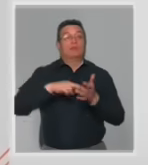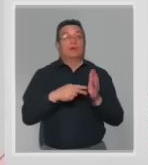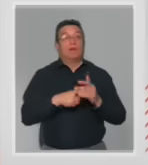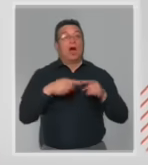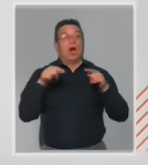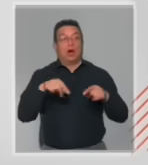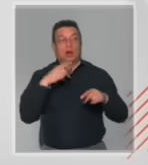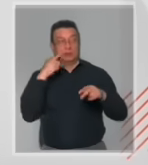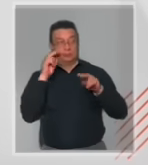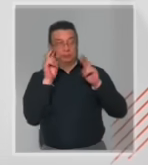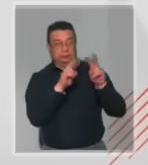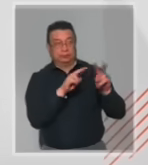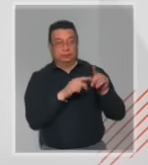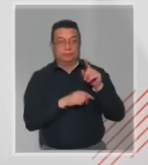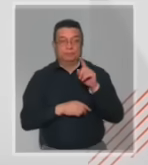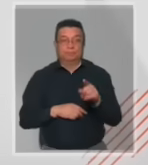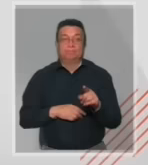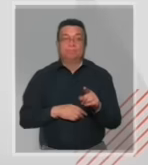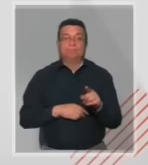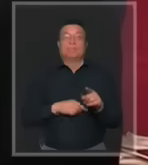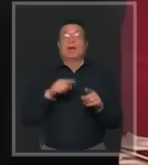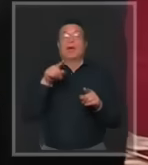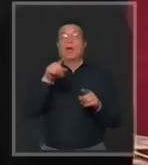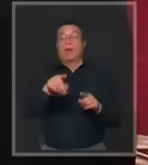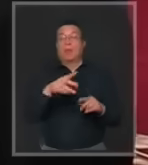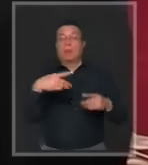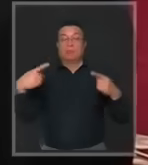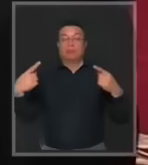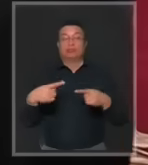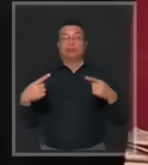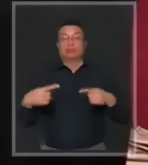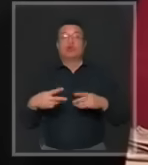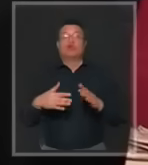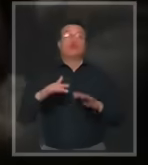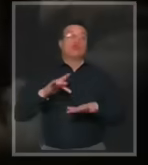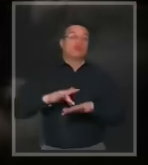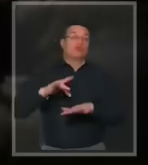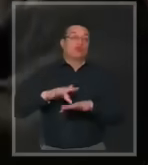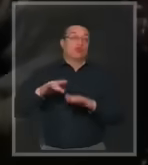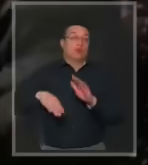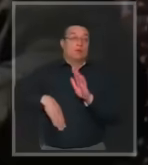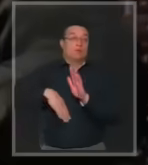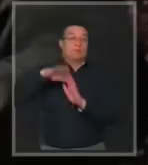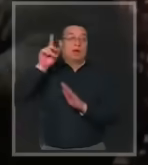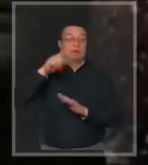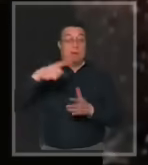las miradas en Occidente. Un enfrentamiento que se agudiza cuando llega a los